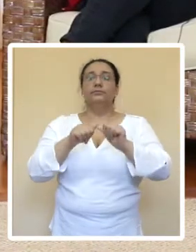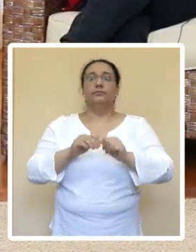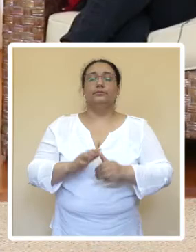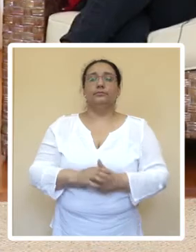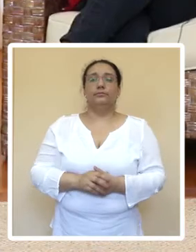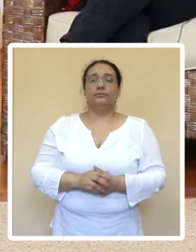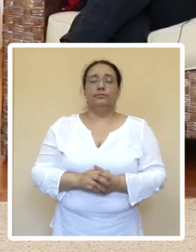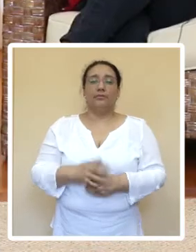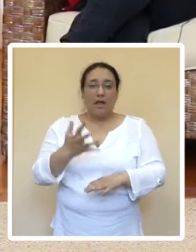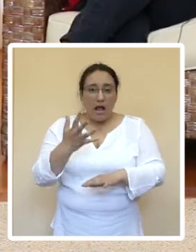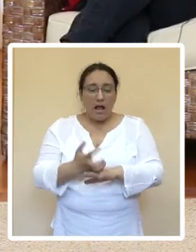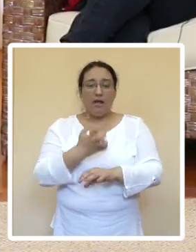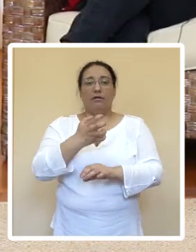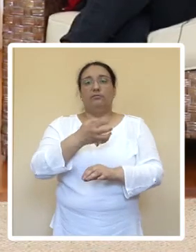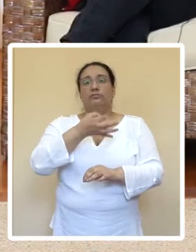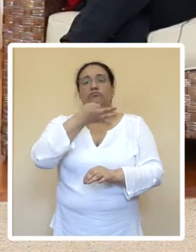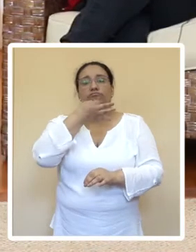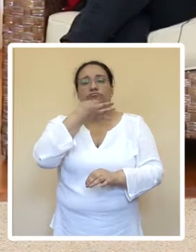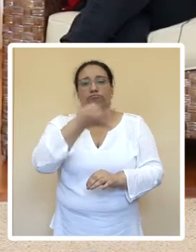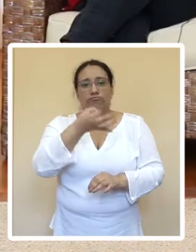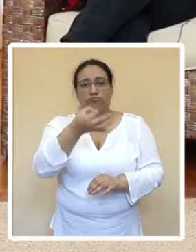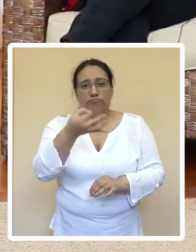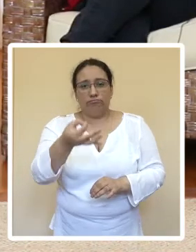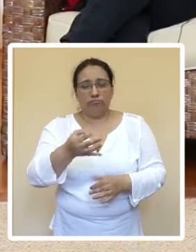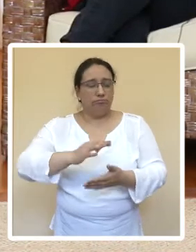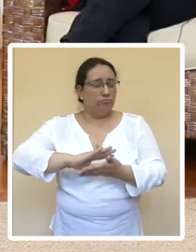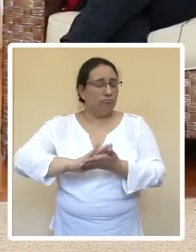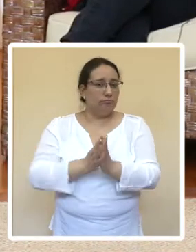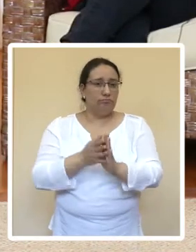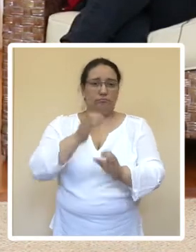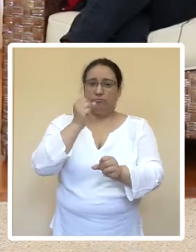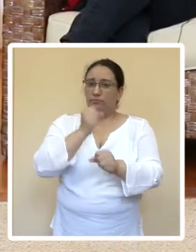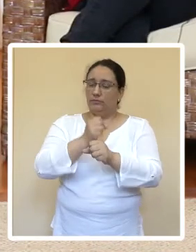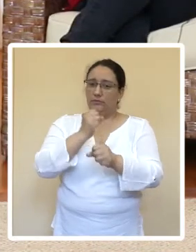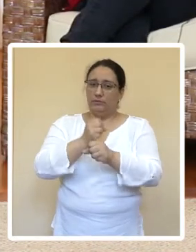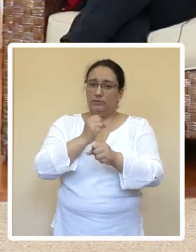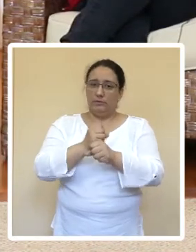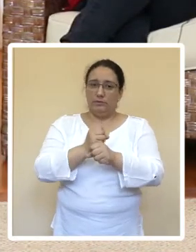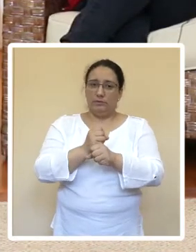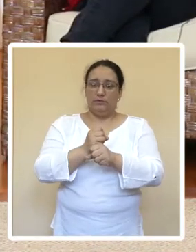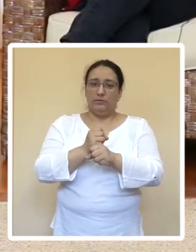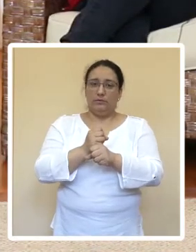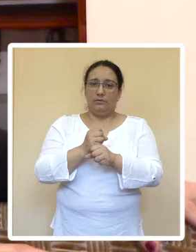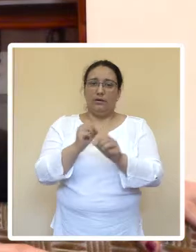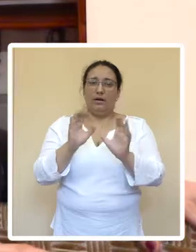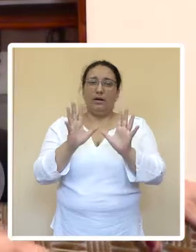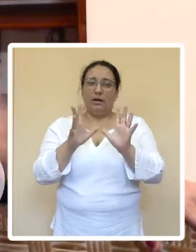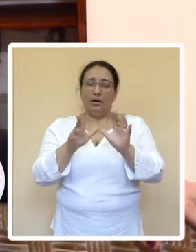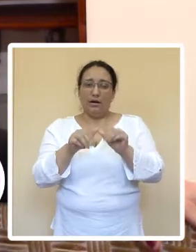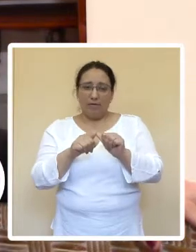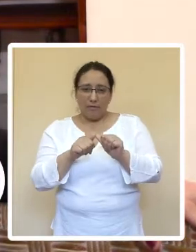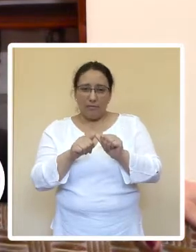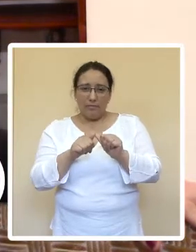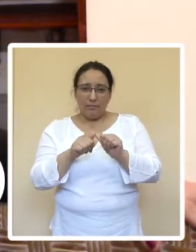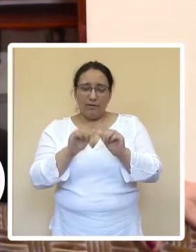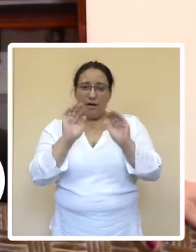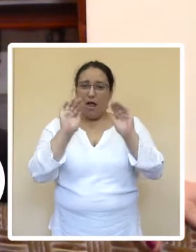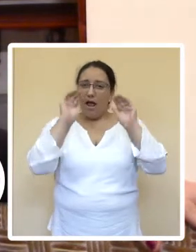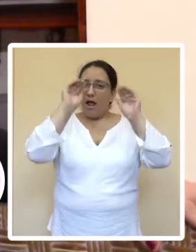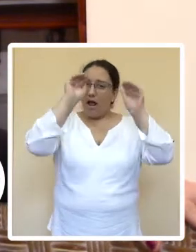ya hay que decirlo, de todo el trabajo del procedimiento, la familia está detrás de